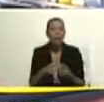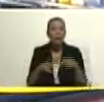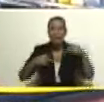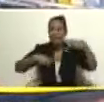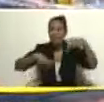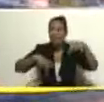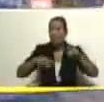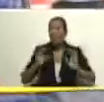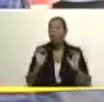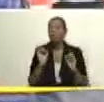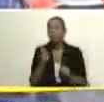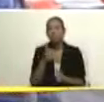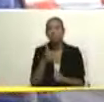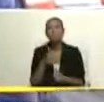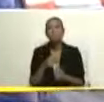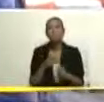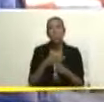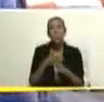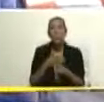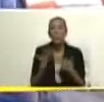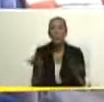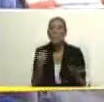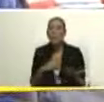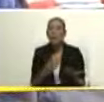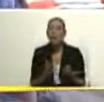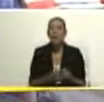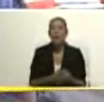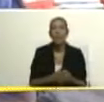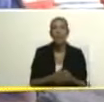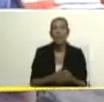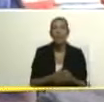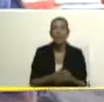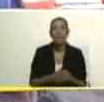TikTok. TikTok, ¿qué más?